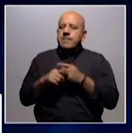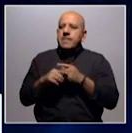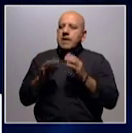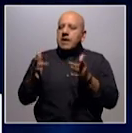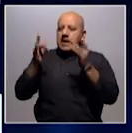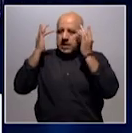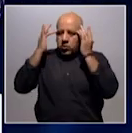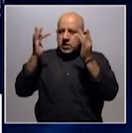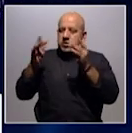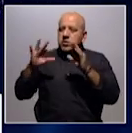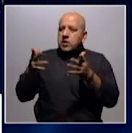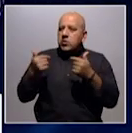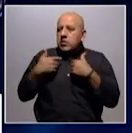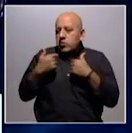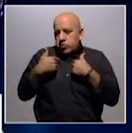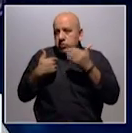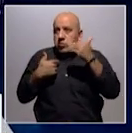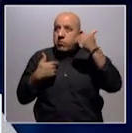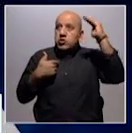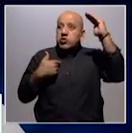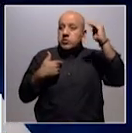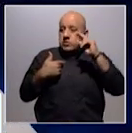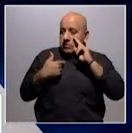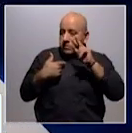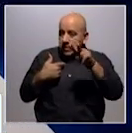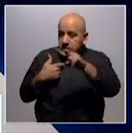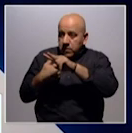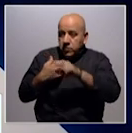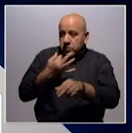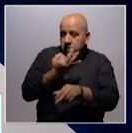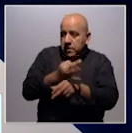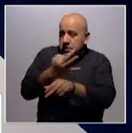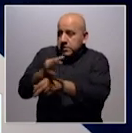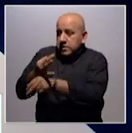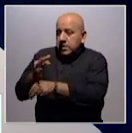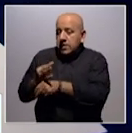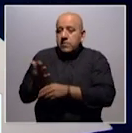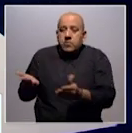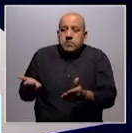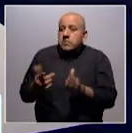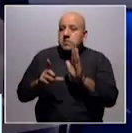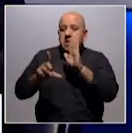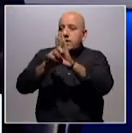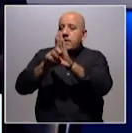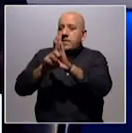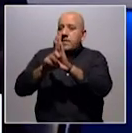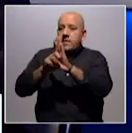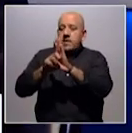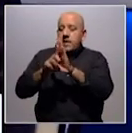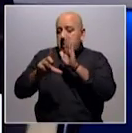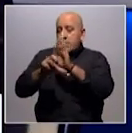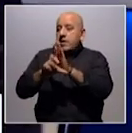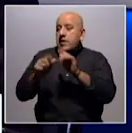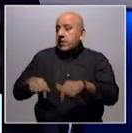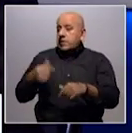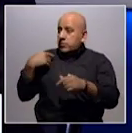esto que los grandes hacemos con los chicos este es una ley de hierro es nuestro